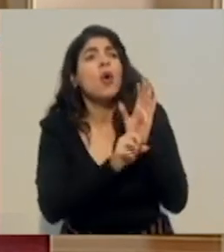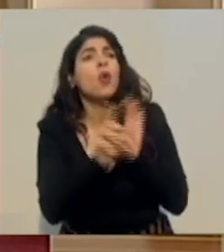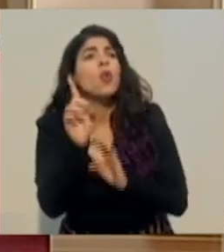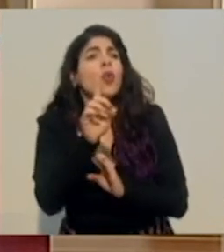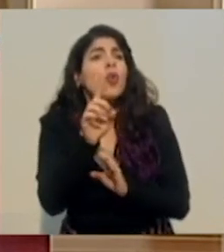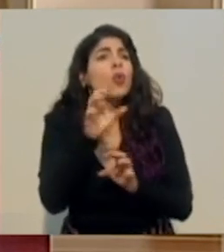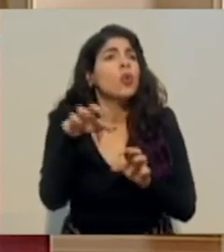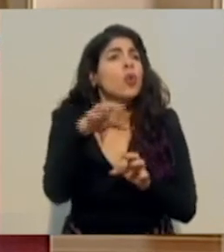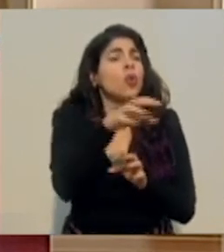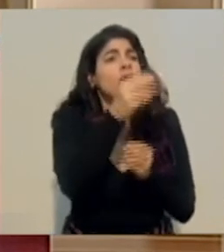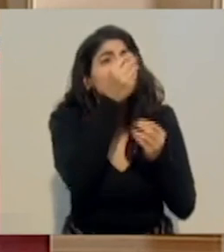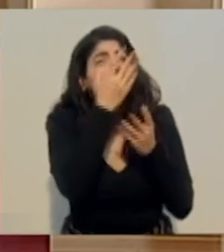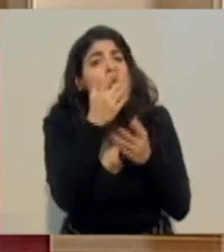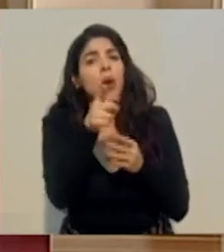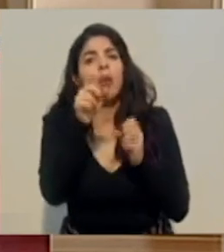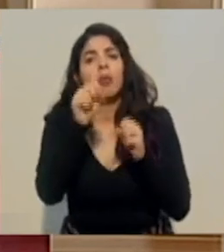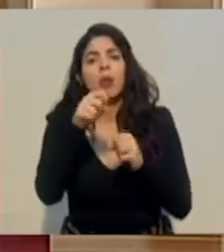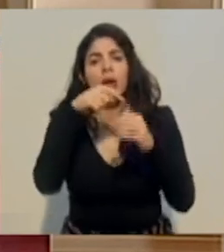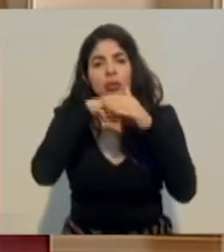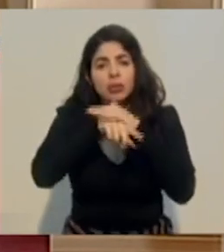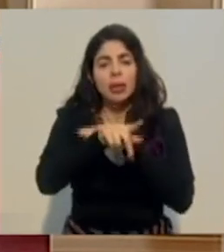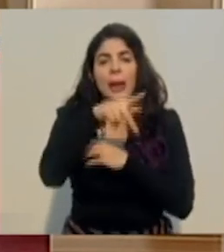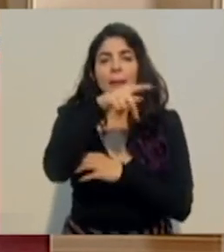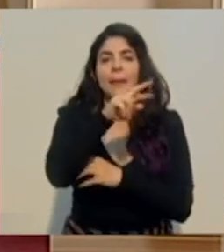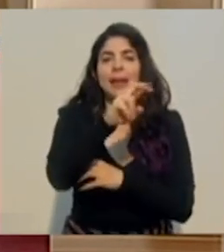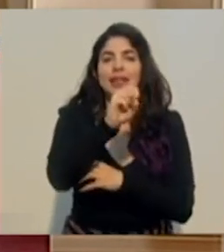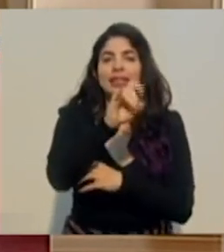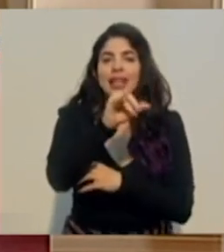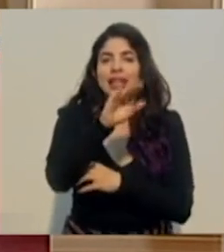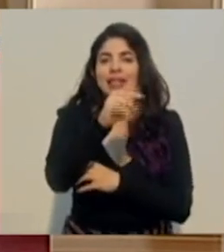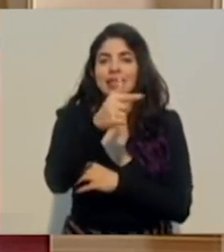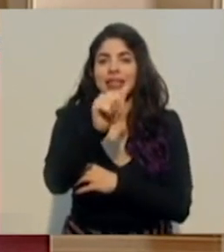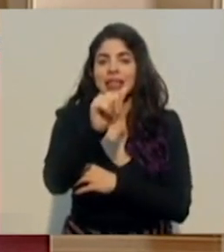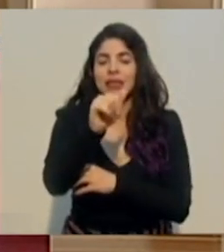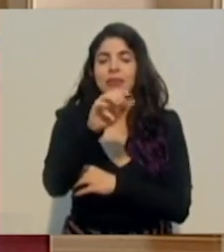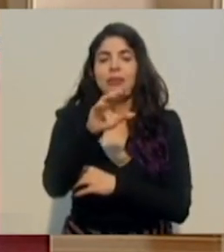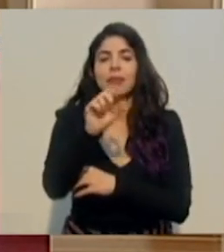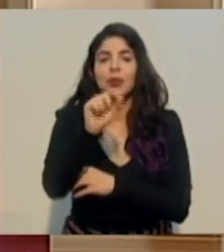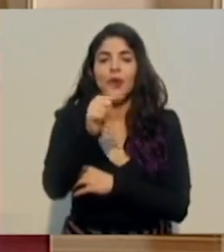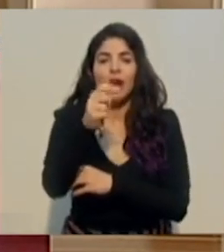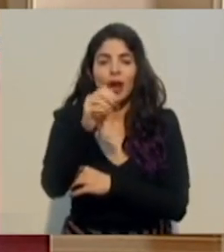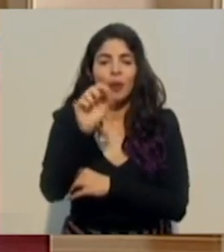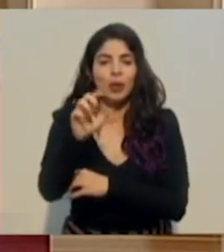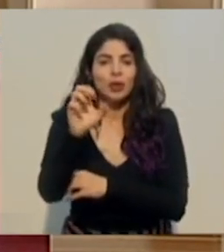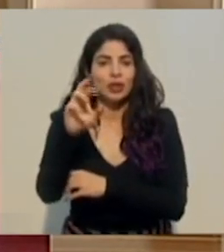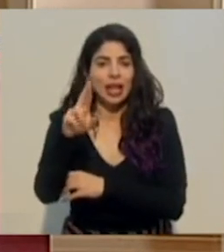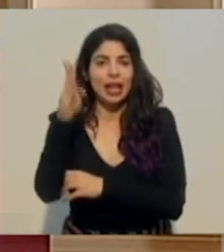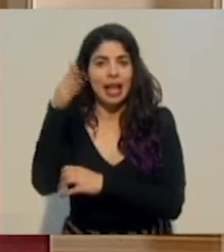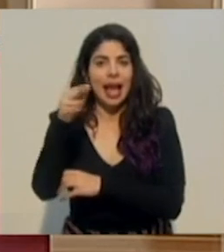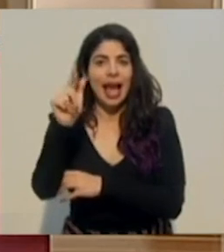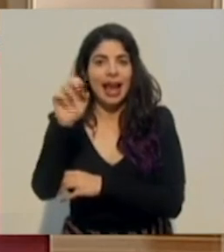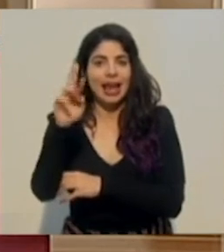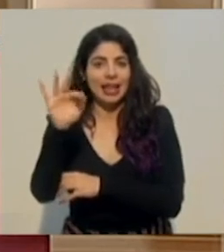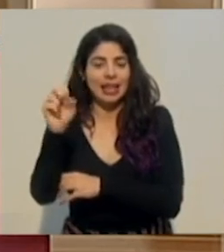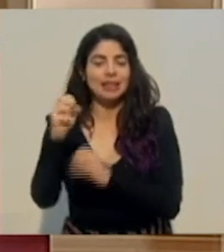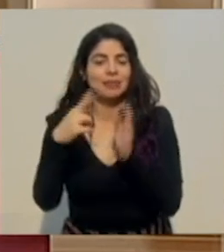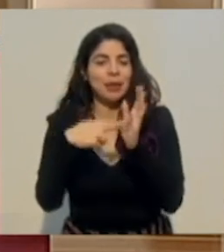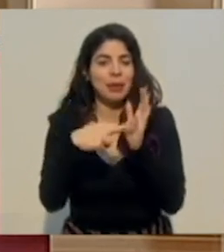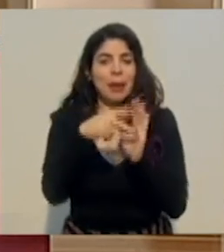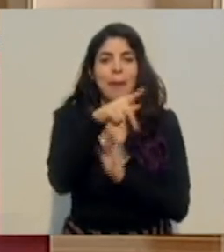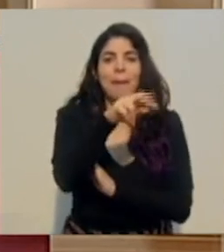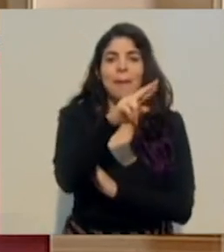visitar el sitio presidencia.go.cr, barro inclinada, alertas. Repetimos, presidencia.go